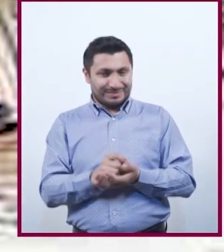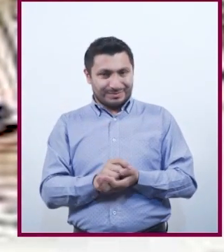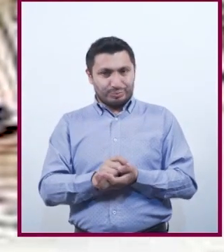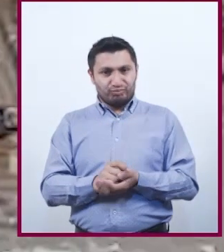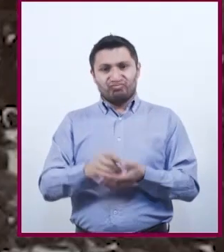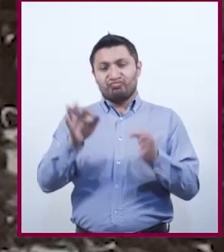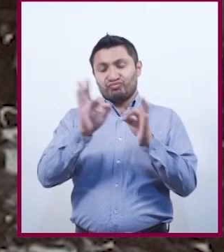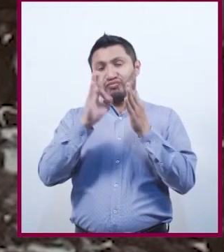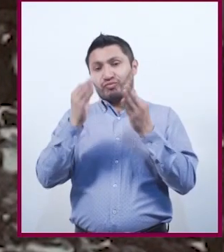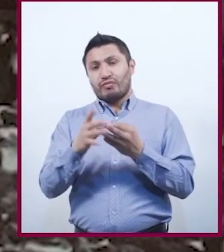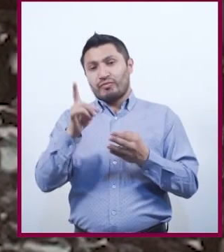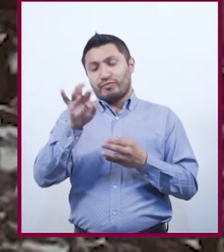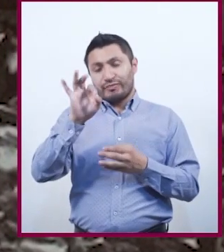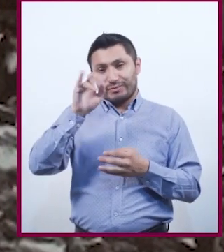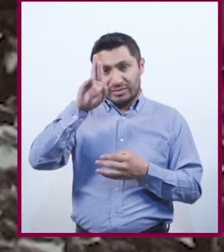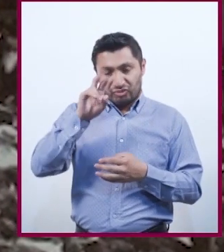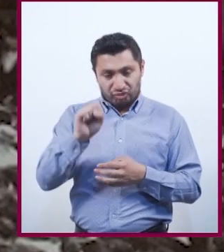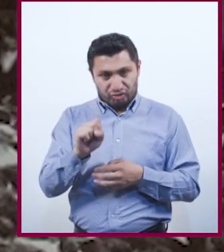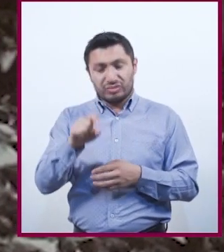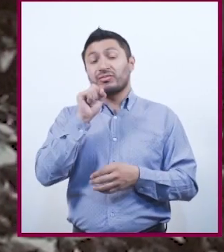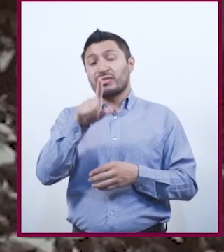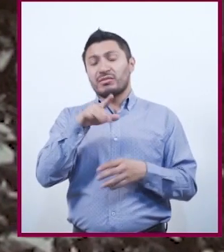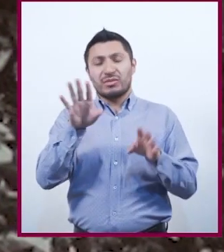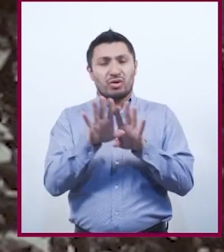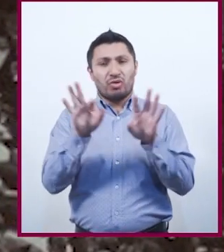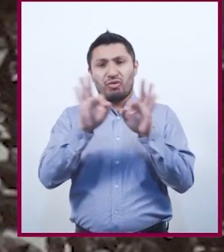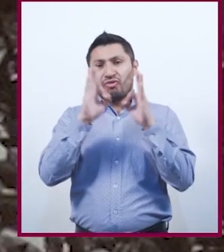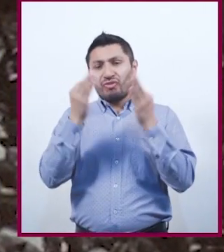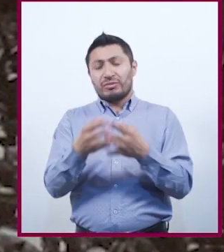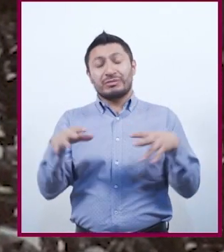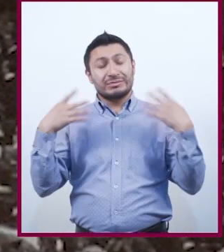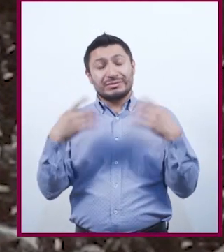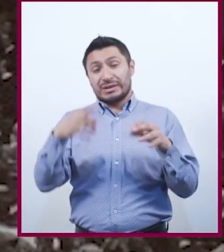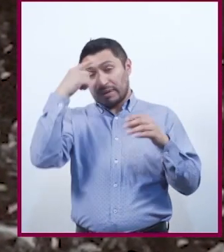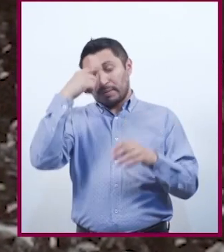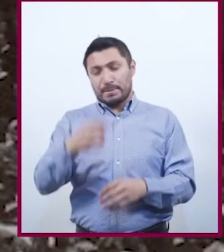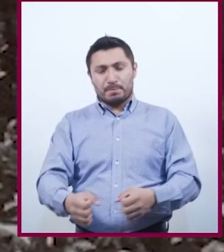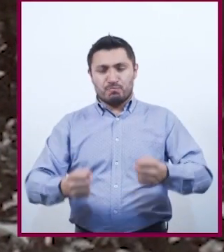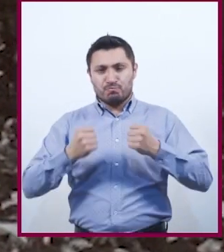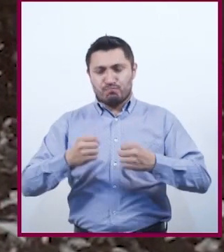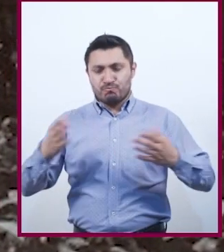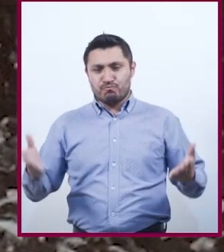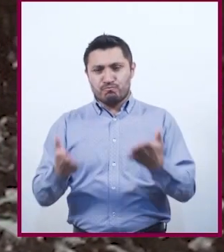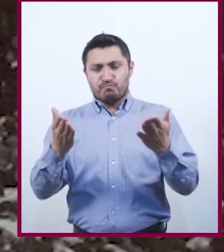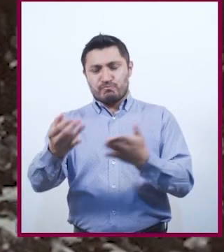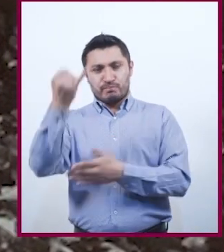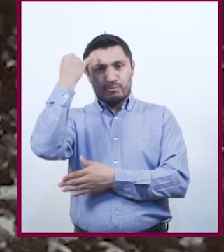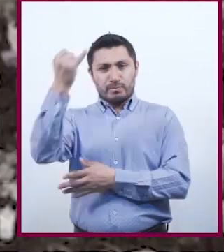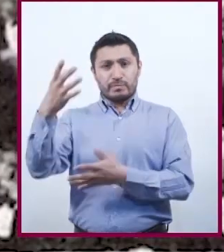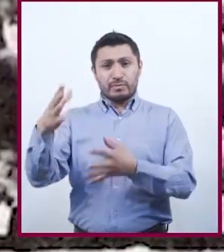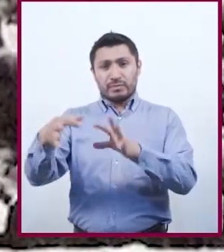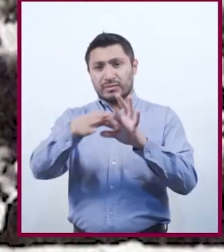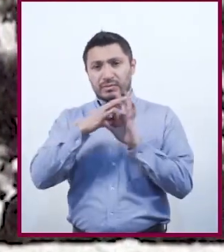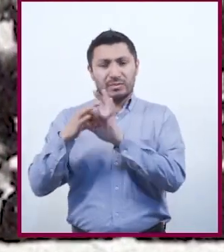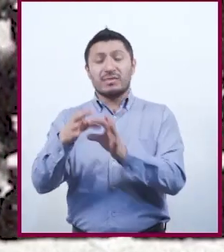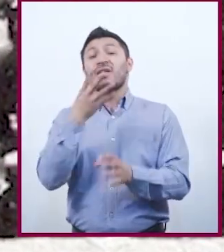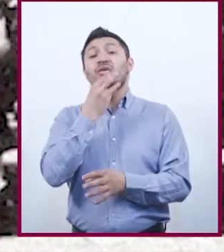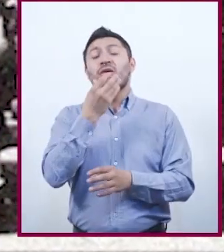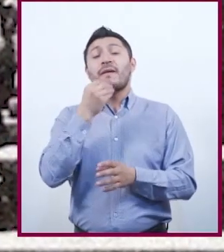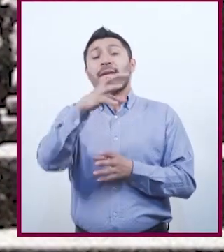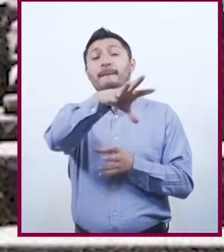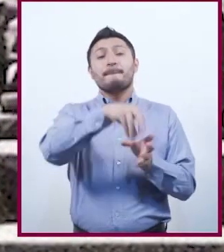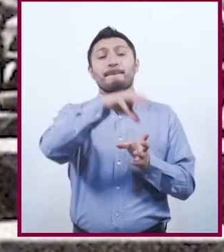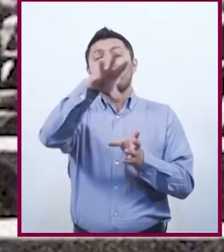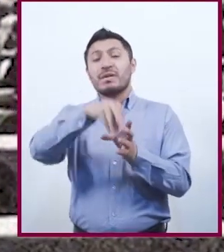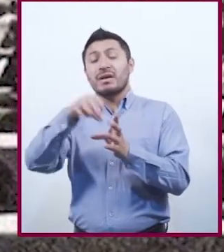Dreyfus. El proceso Dreyfus funcionó también como una especie de detonante para que se fortaleciera la idea de unificar a los